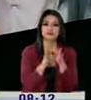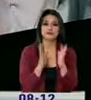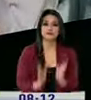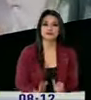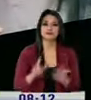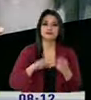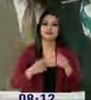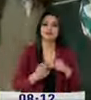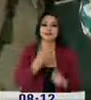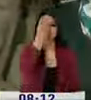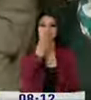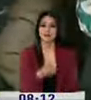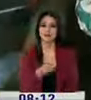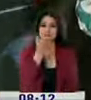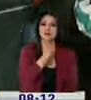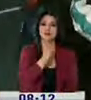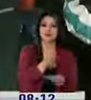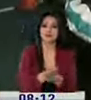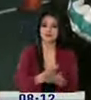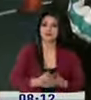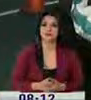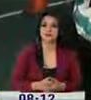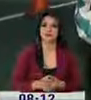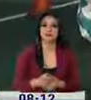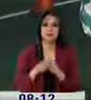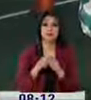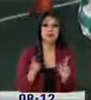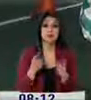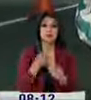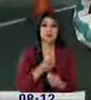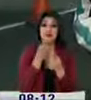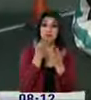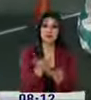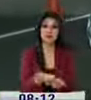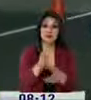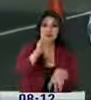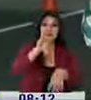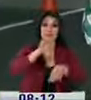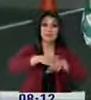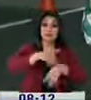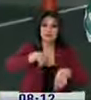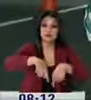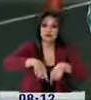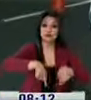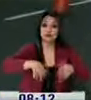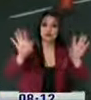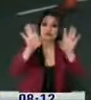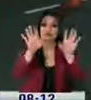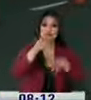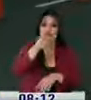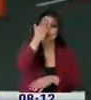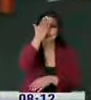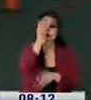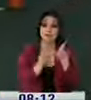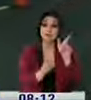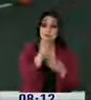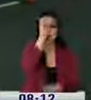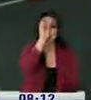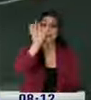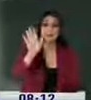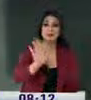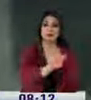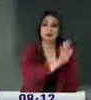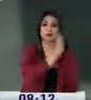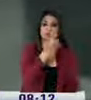Laura, amigos televidentes, muy buenos días. Así es, mi Robert, pero más que informar sobre los contraflujos, nosotros queremos saber la opinión de la